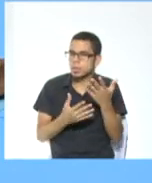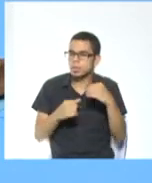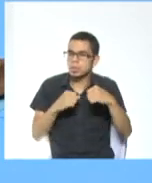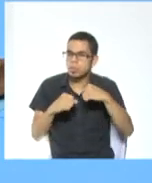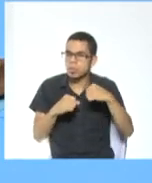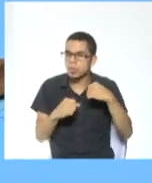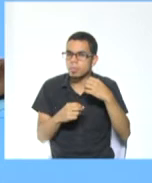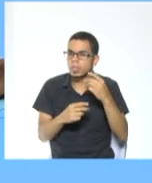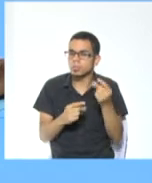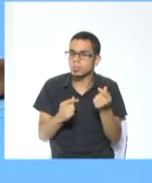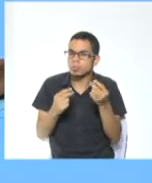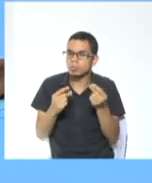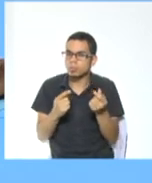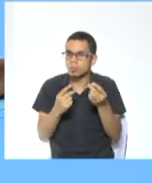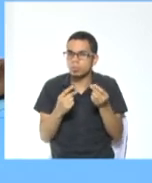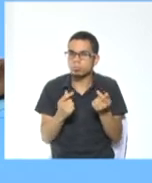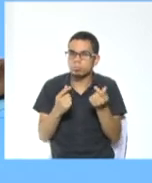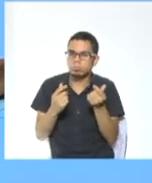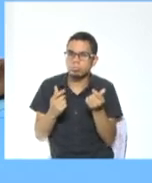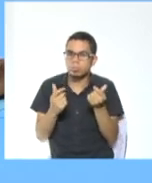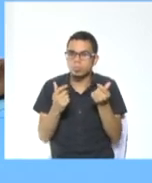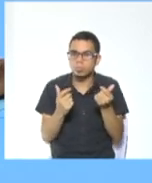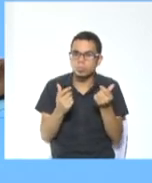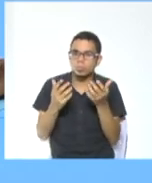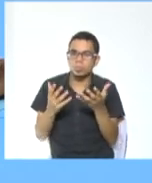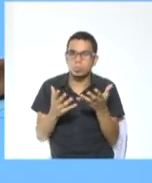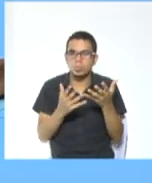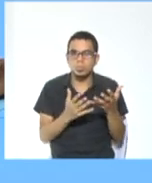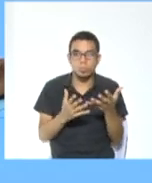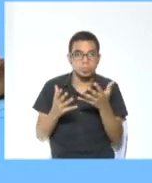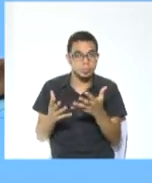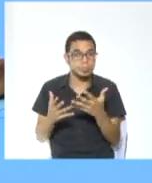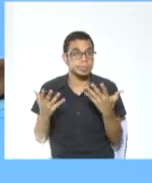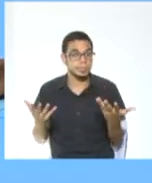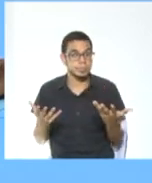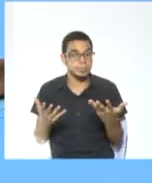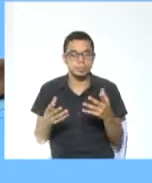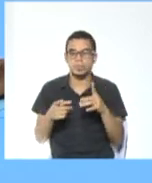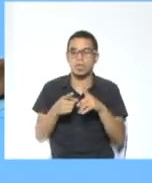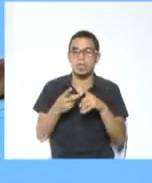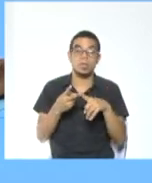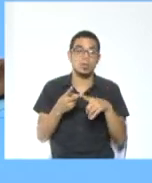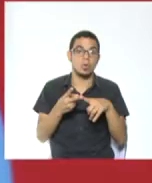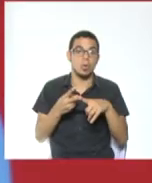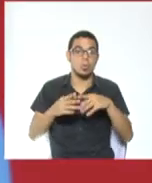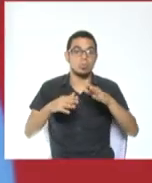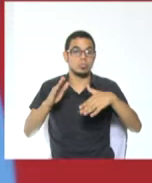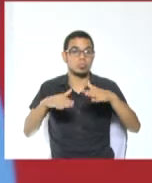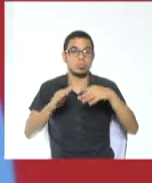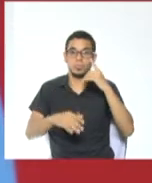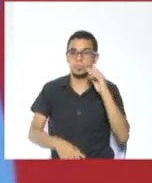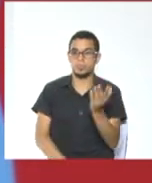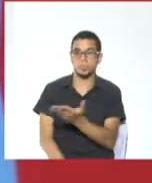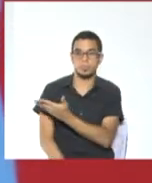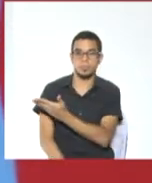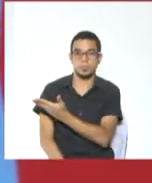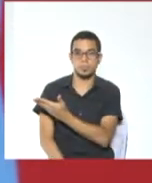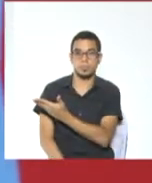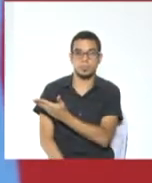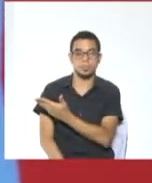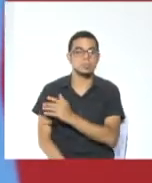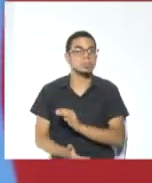cuerpo. Esta actividad también la podemos hacer con un tambor. A ver, un